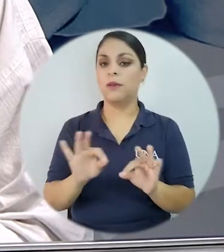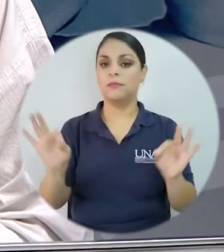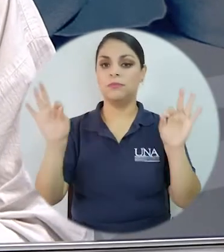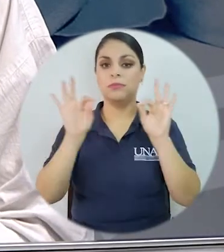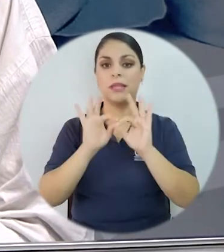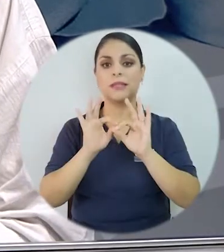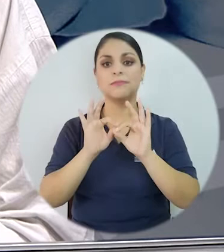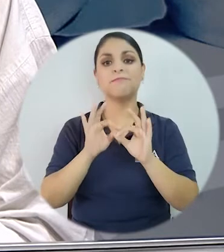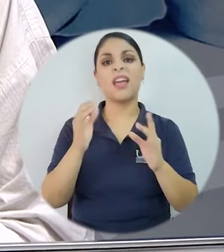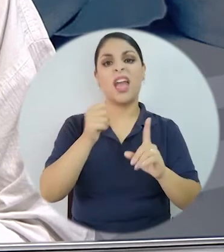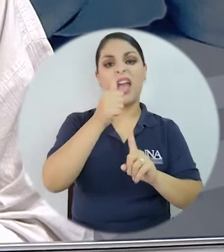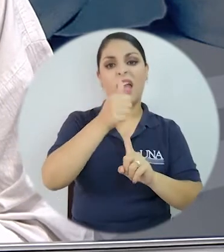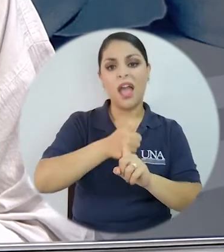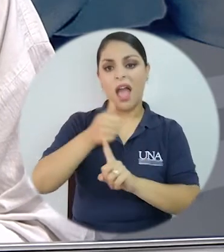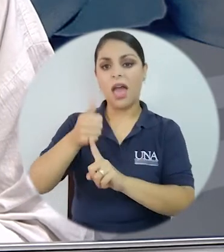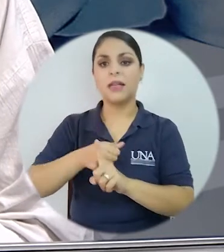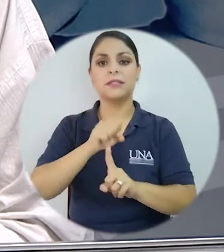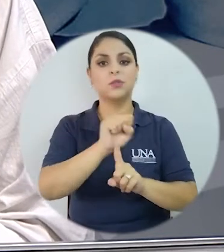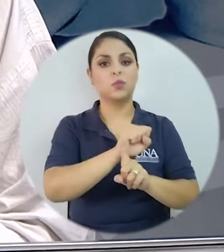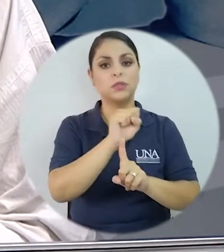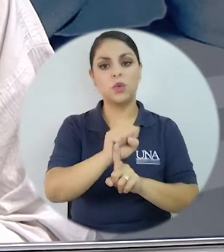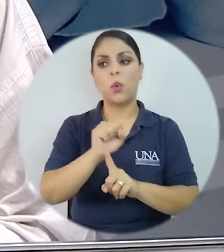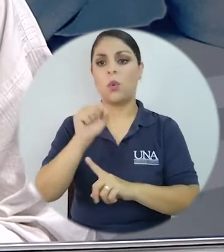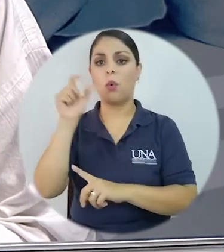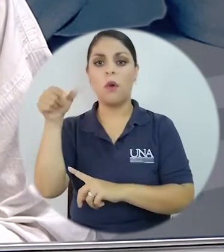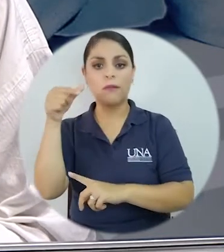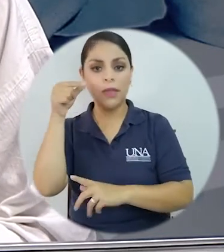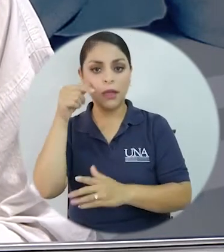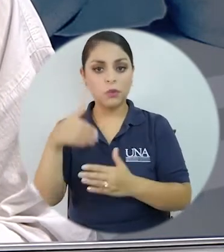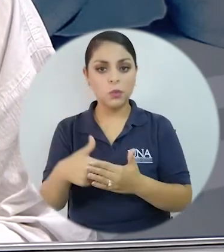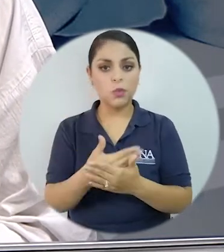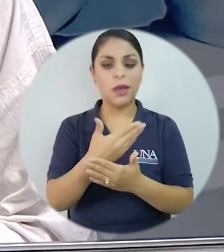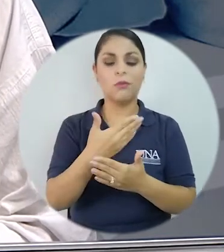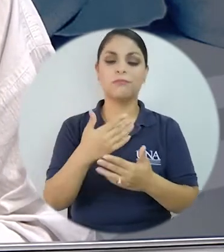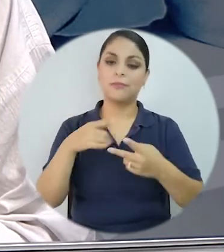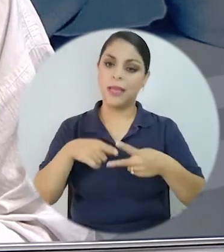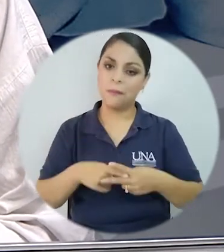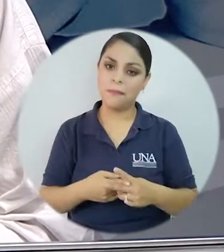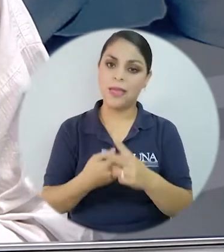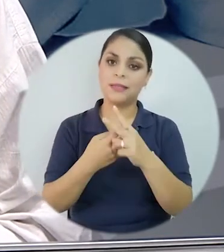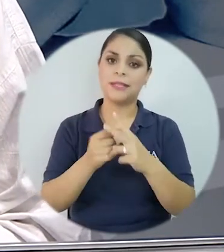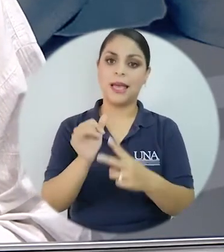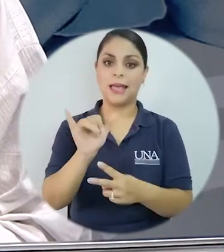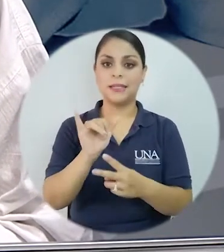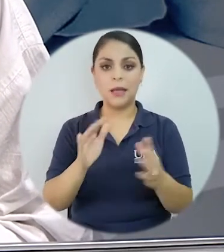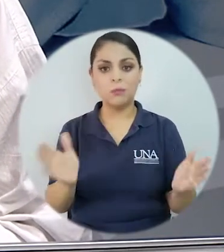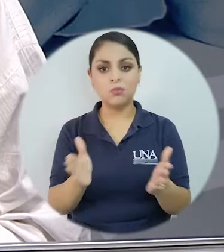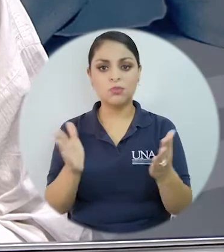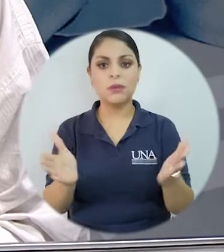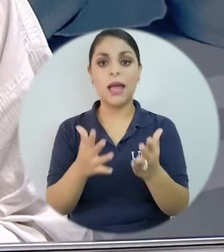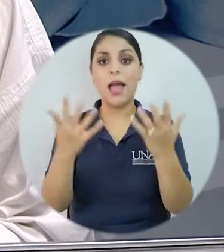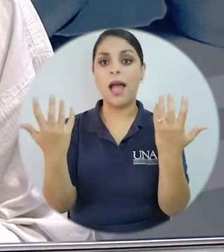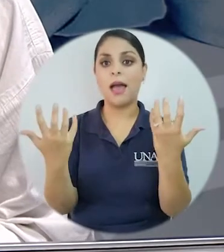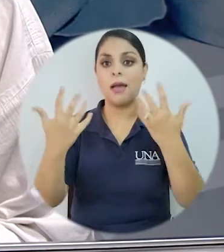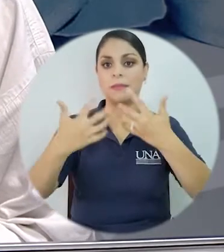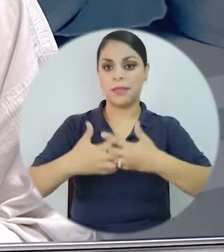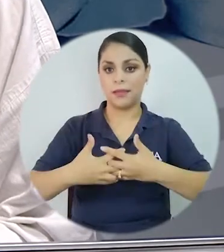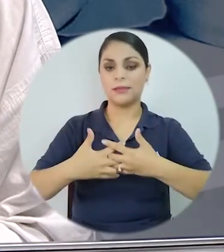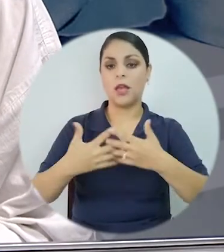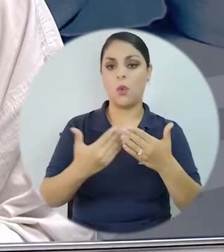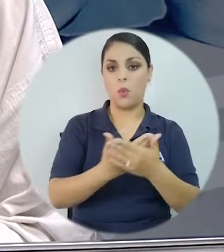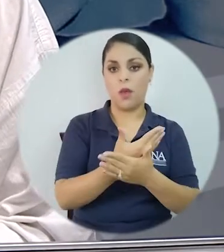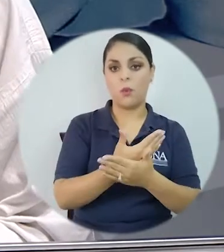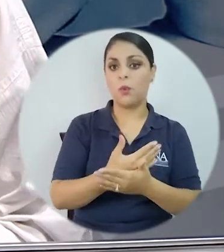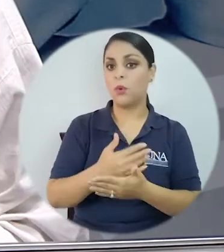Repito, cada circunstancia, cada sistema nuevo de gobierno empieza esa motivación a adaptarse a lo nuevo. No